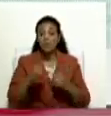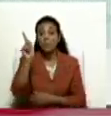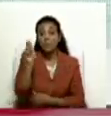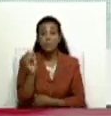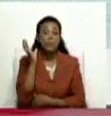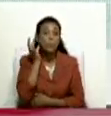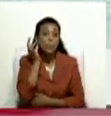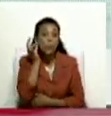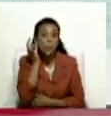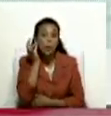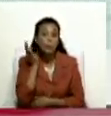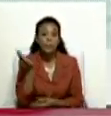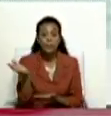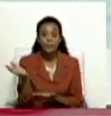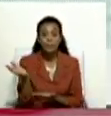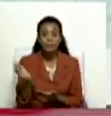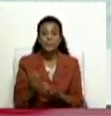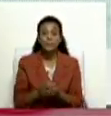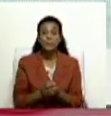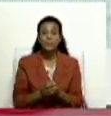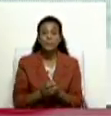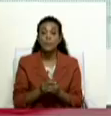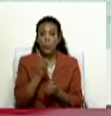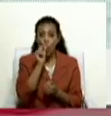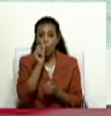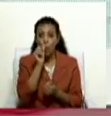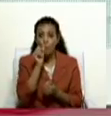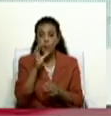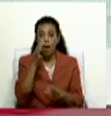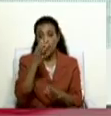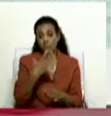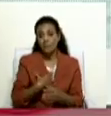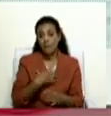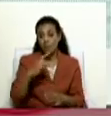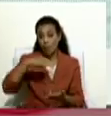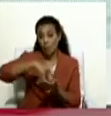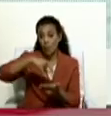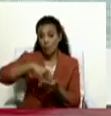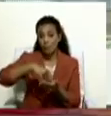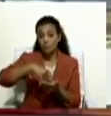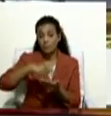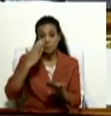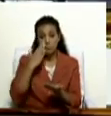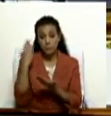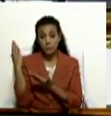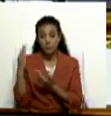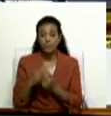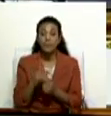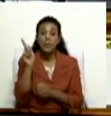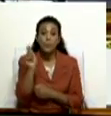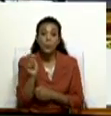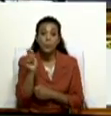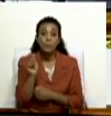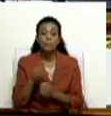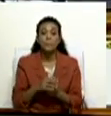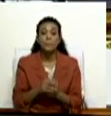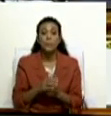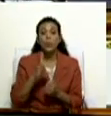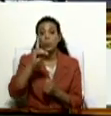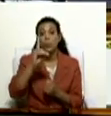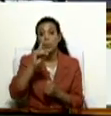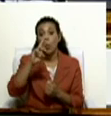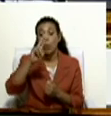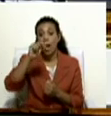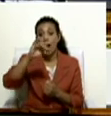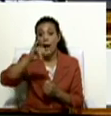la diputada al diputado por el estado carabobo dorángel pera el